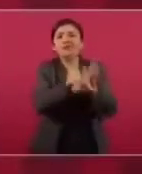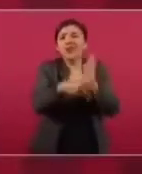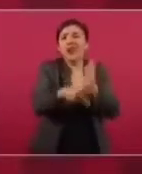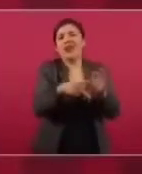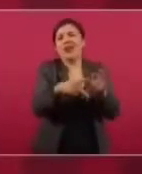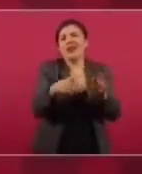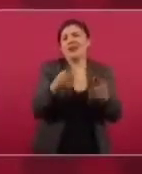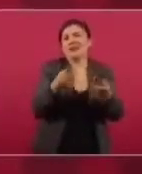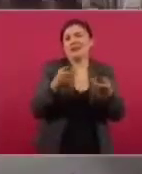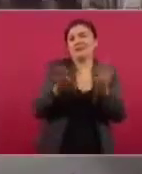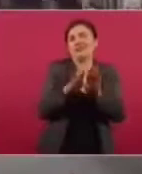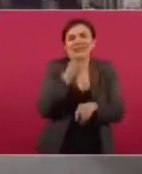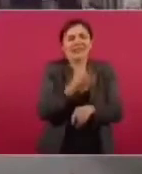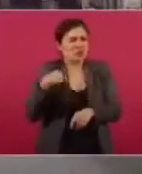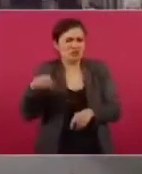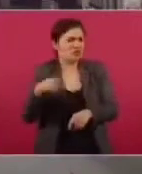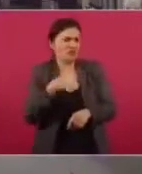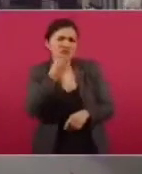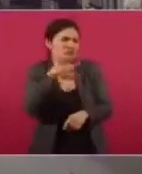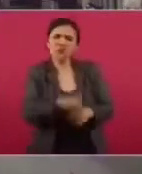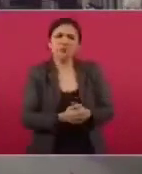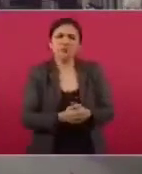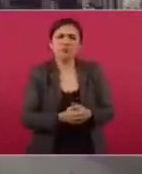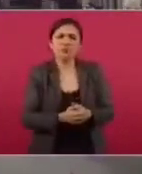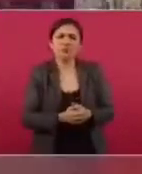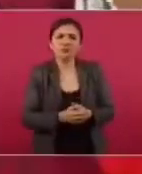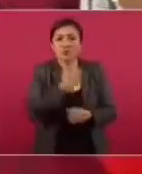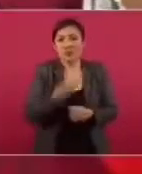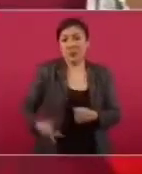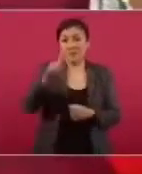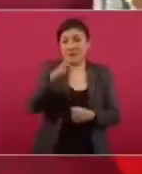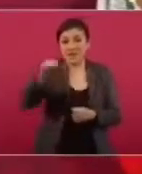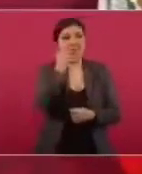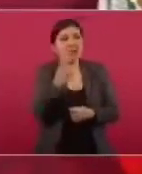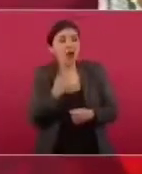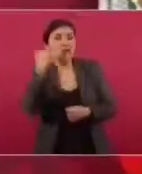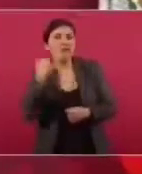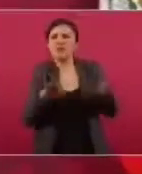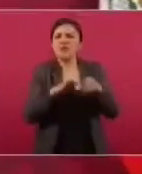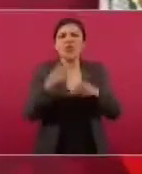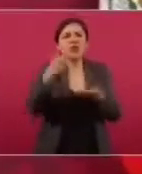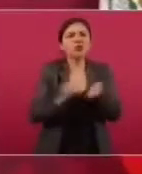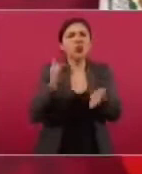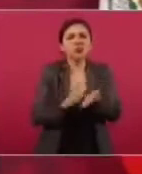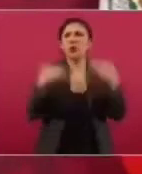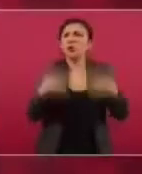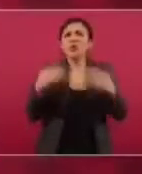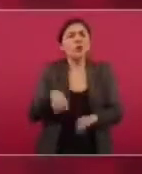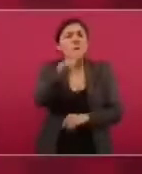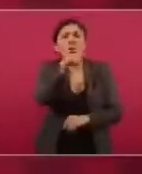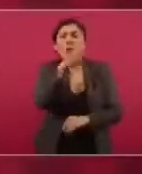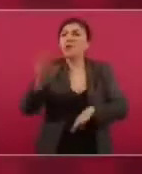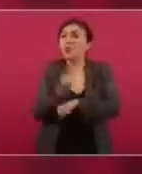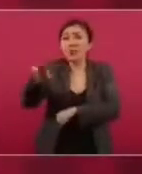Y dijimos no. Me habló como dos veces el presidente Peña, muy preocupado. Es que se va